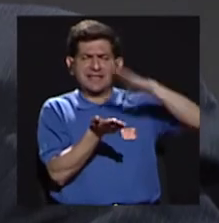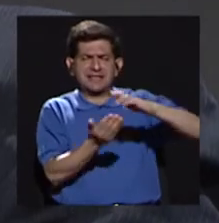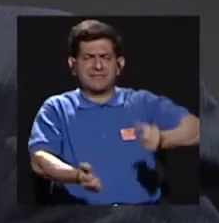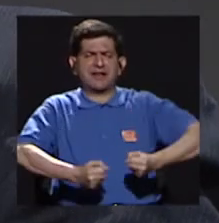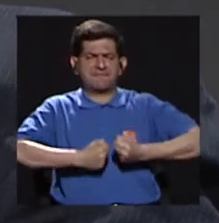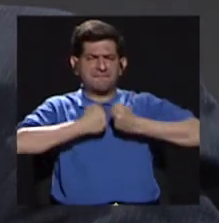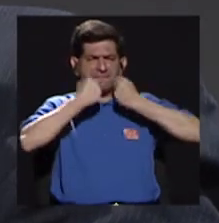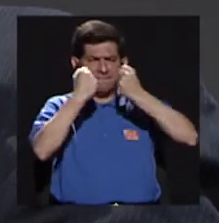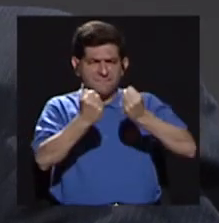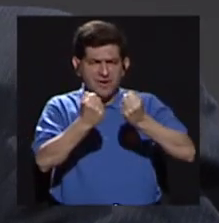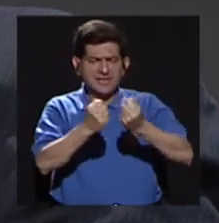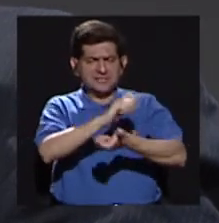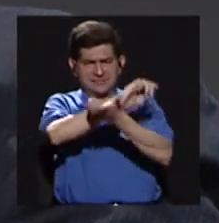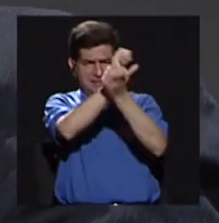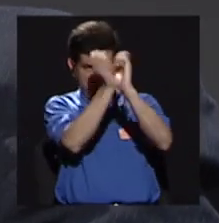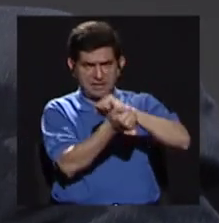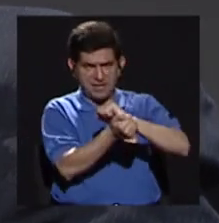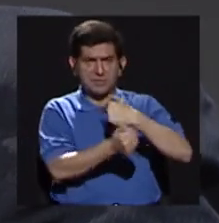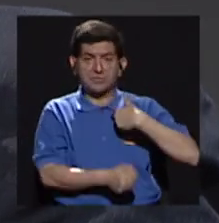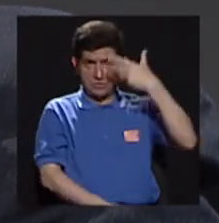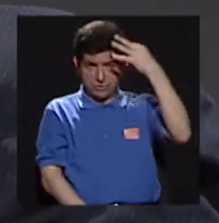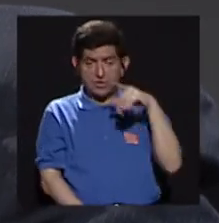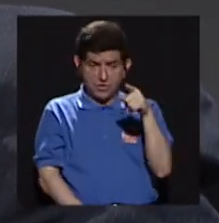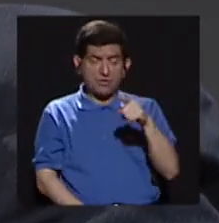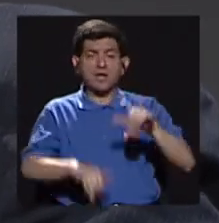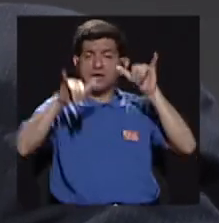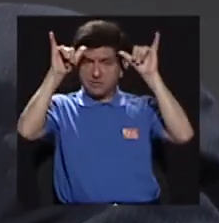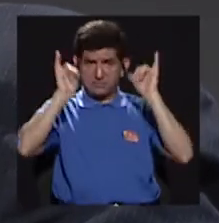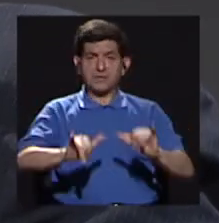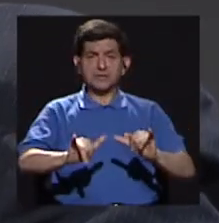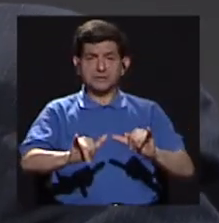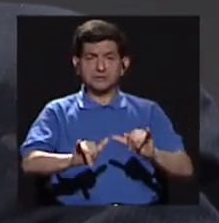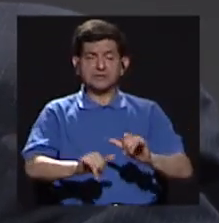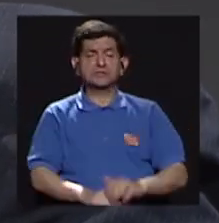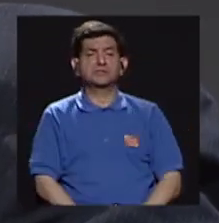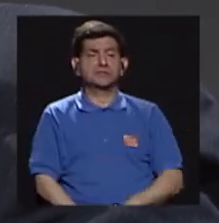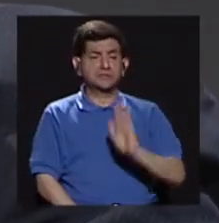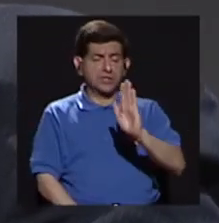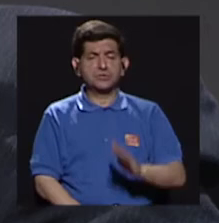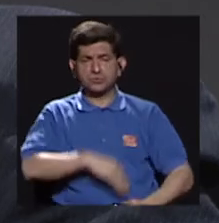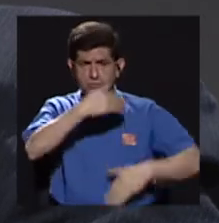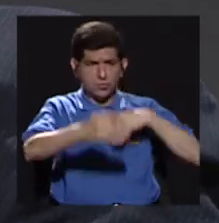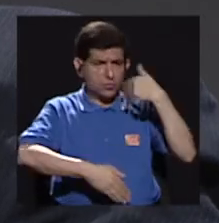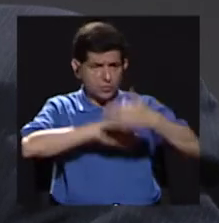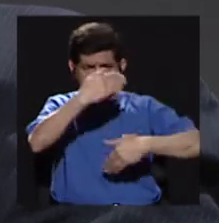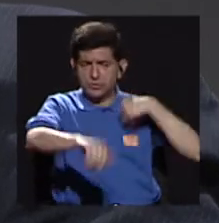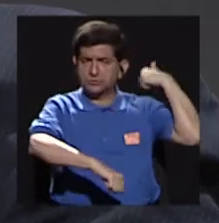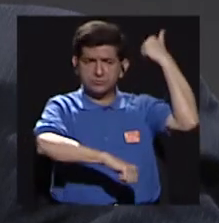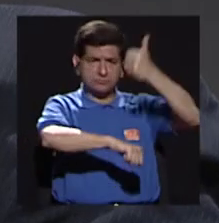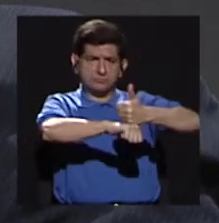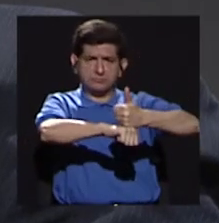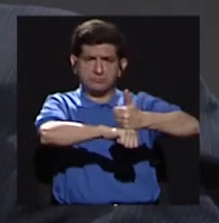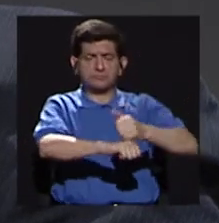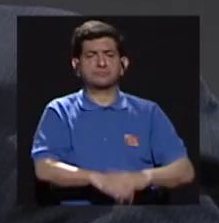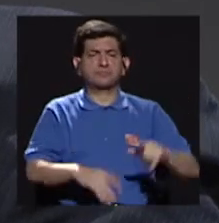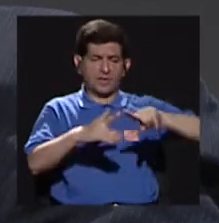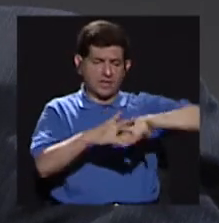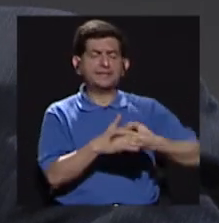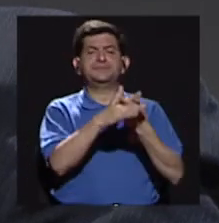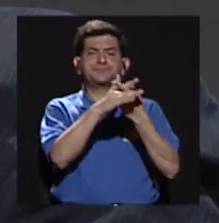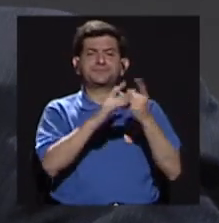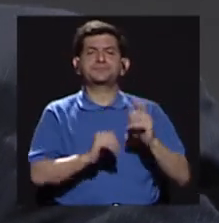intensidad de sus cambios me parece que él conserva la dirección trazada desde el